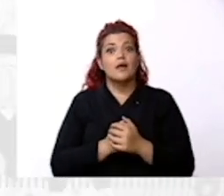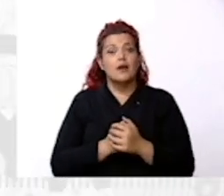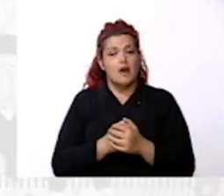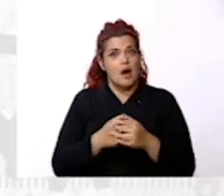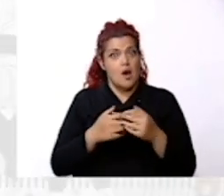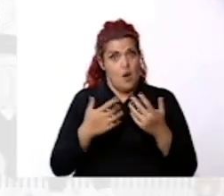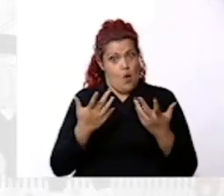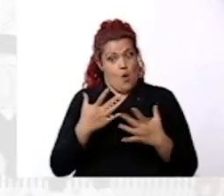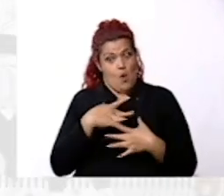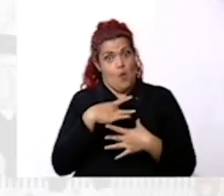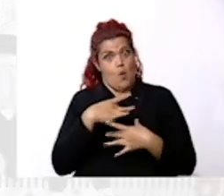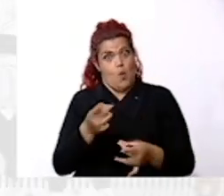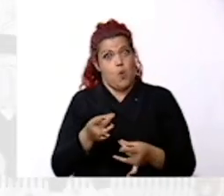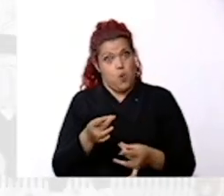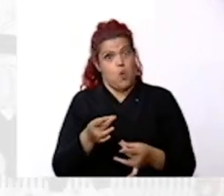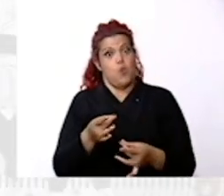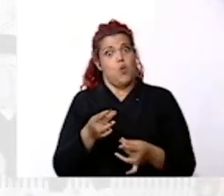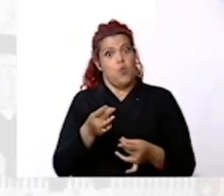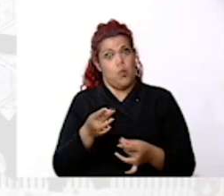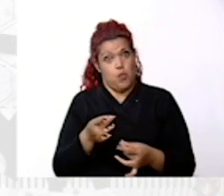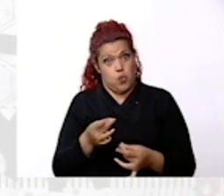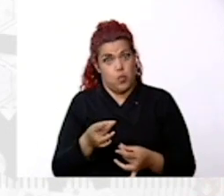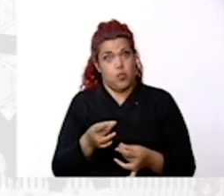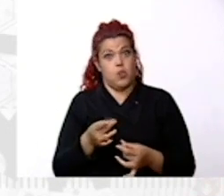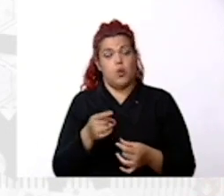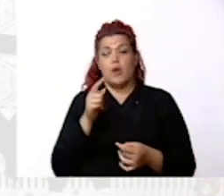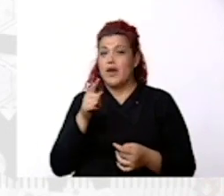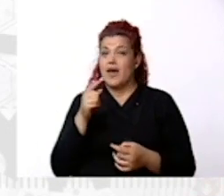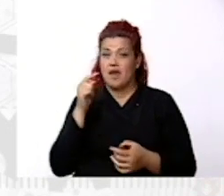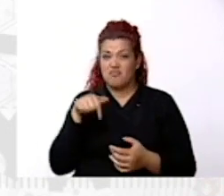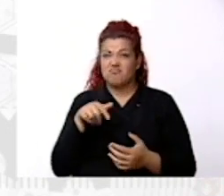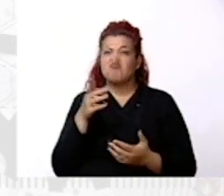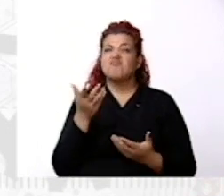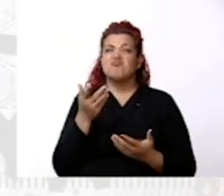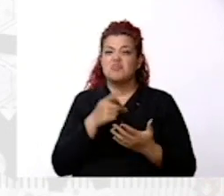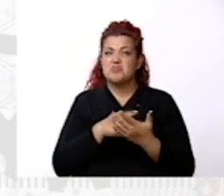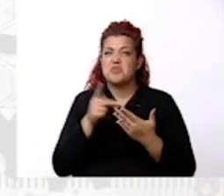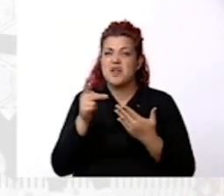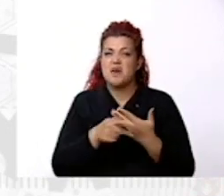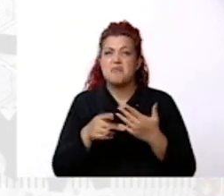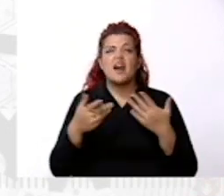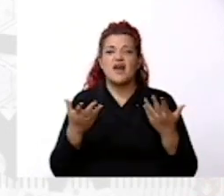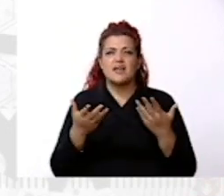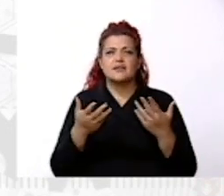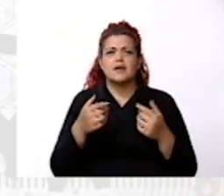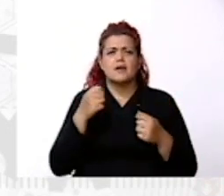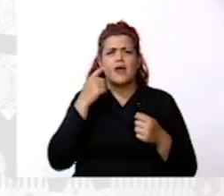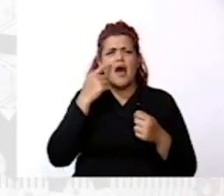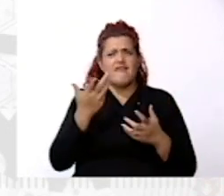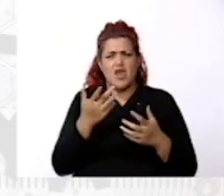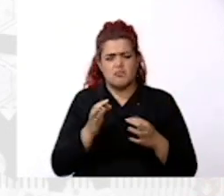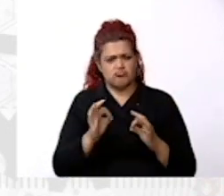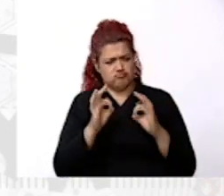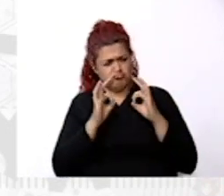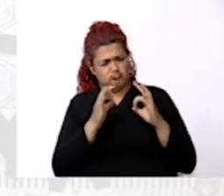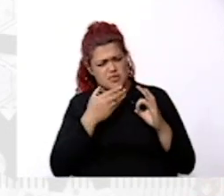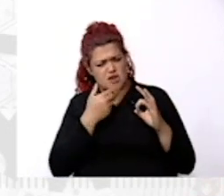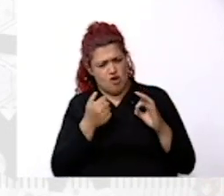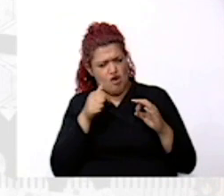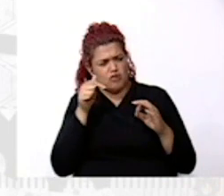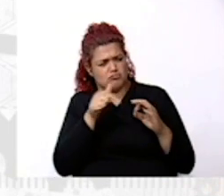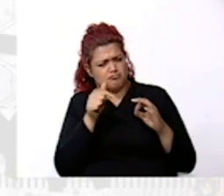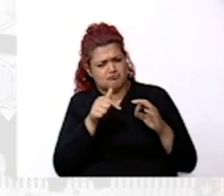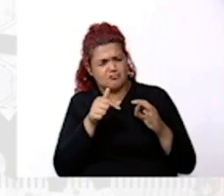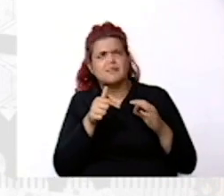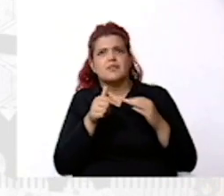¡Qué interesante! Ven, el programa de hoy trata sobre las ventajas que tienen